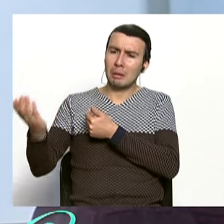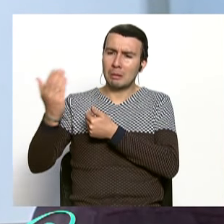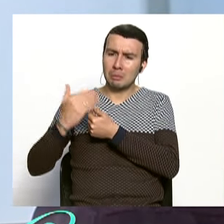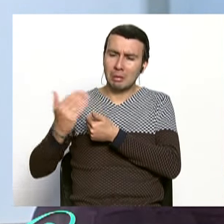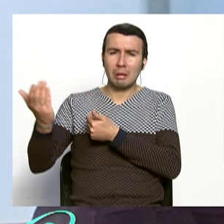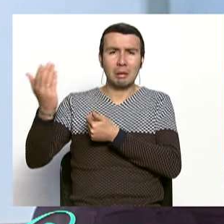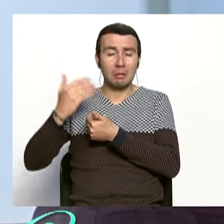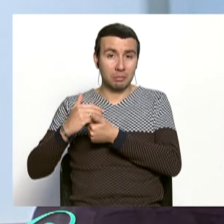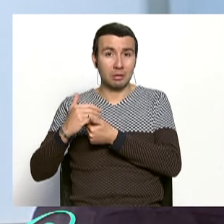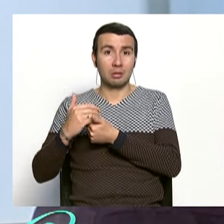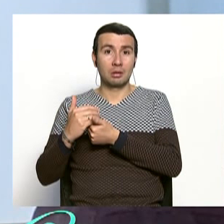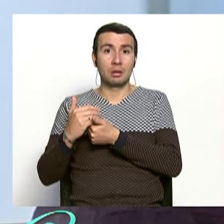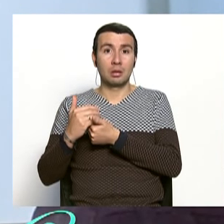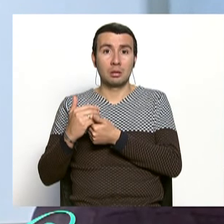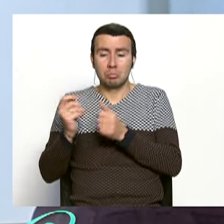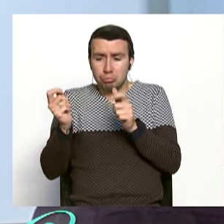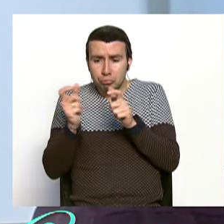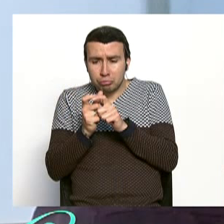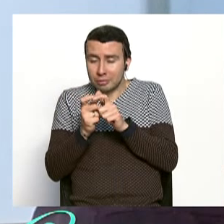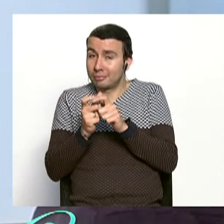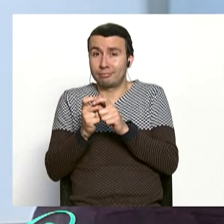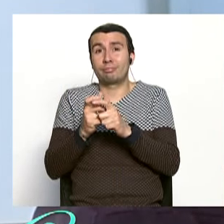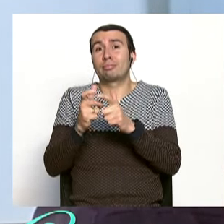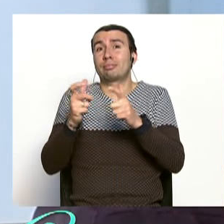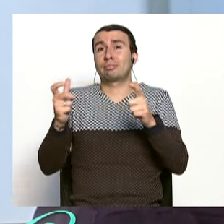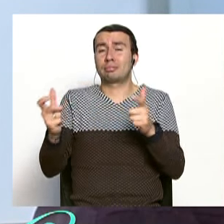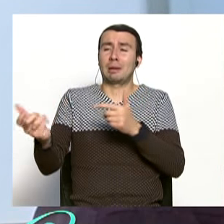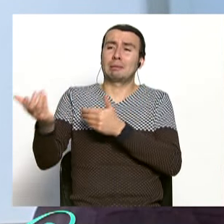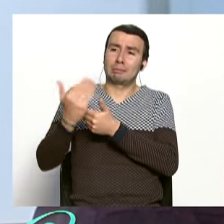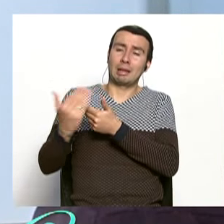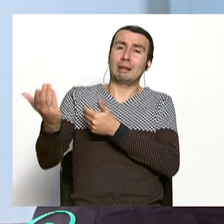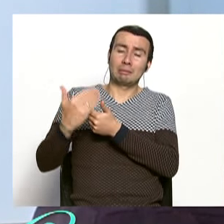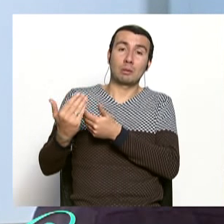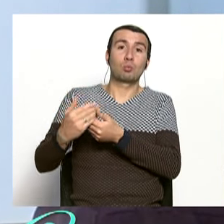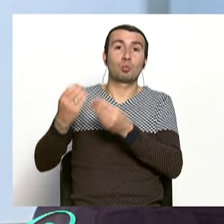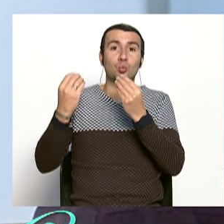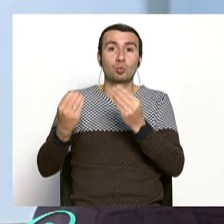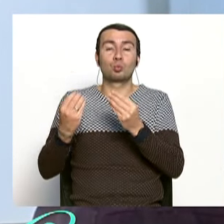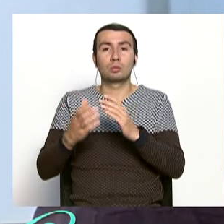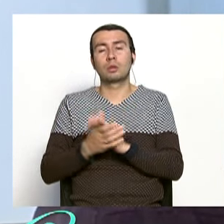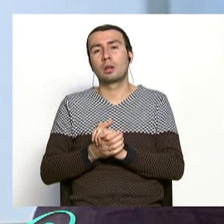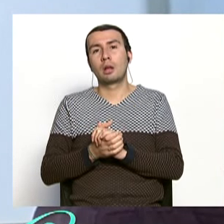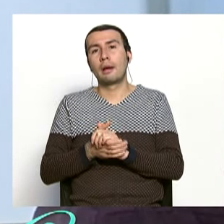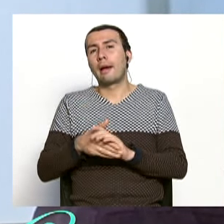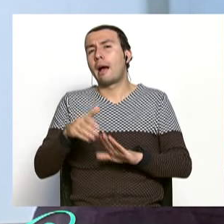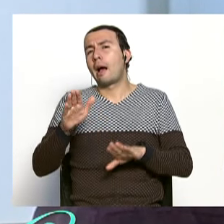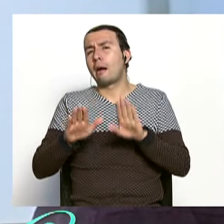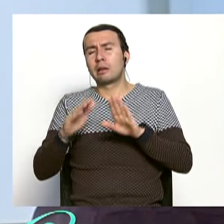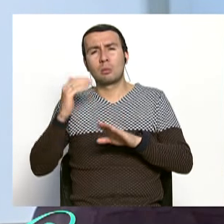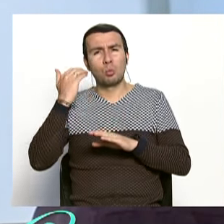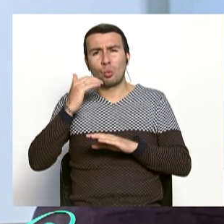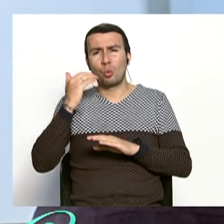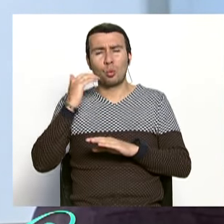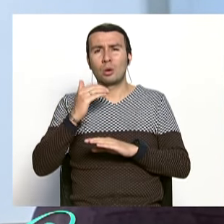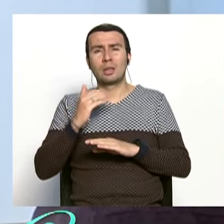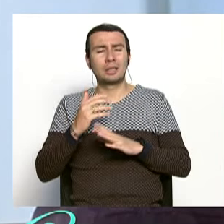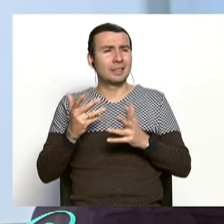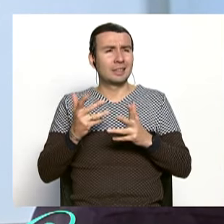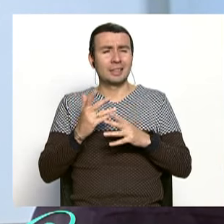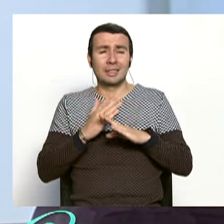es no es tan baja como la gente cree a veces eh las mujeres omiten o